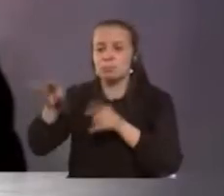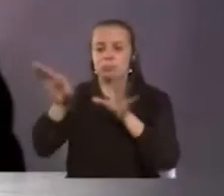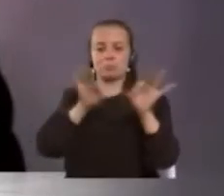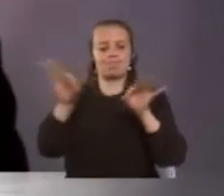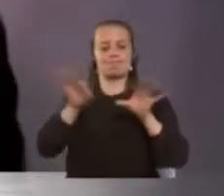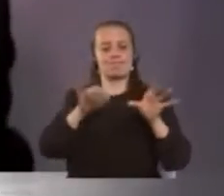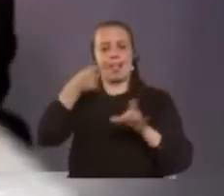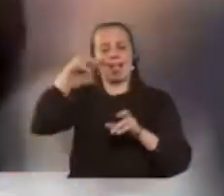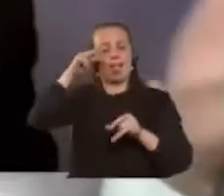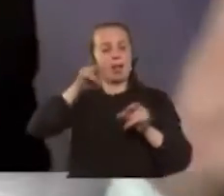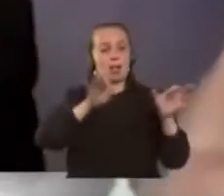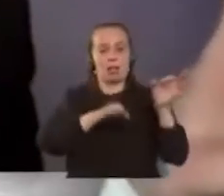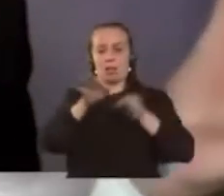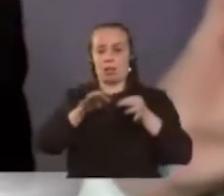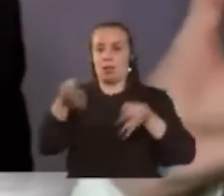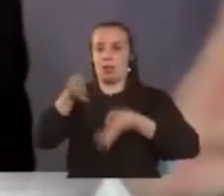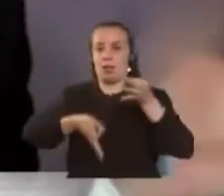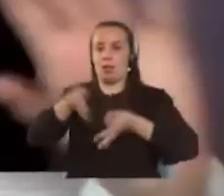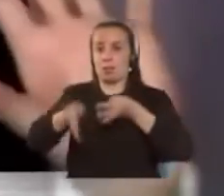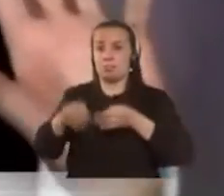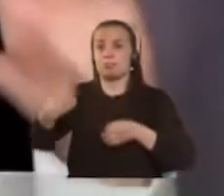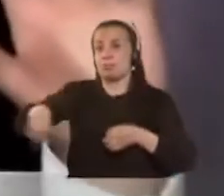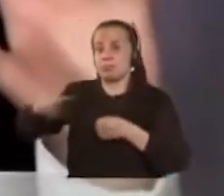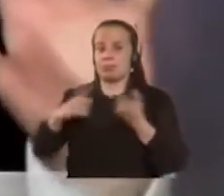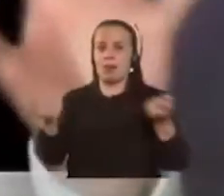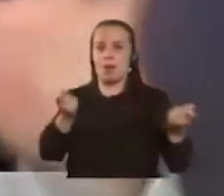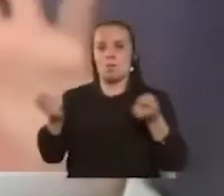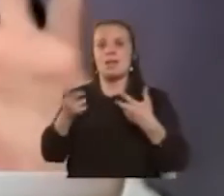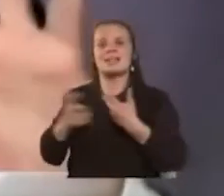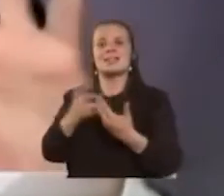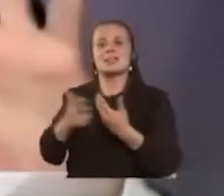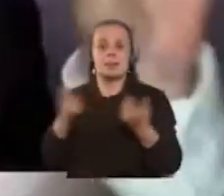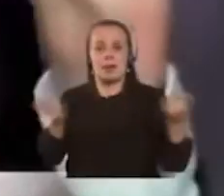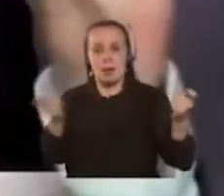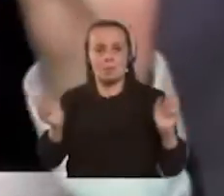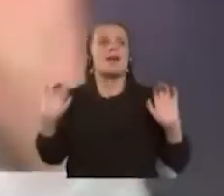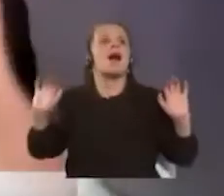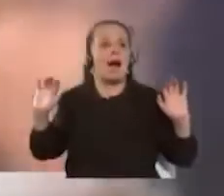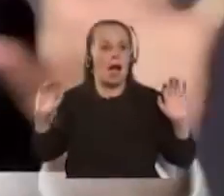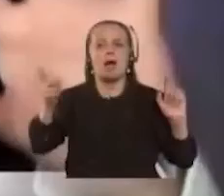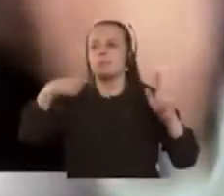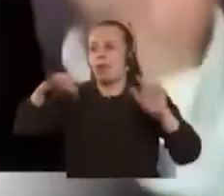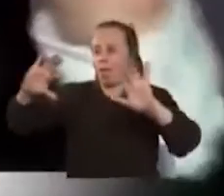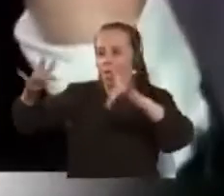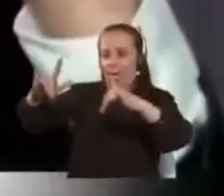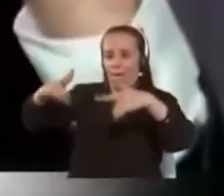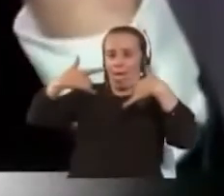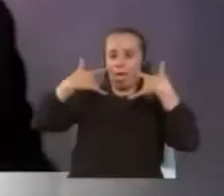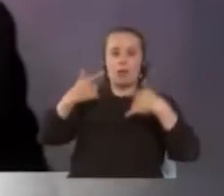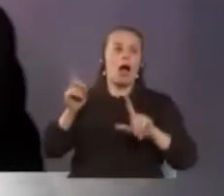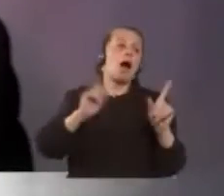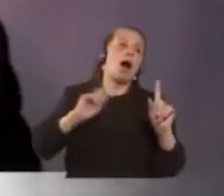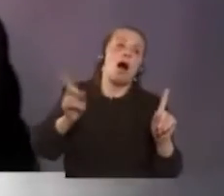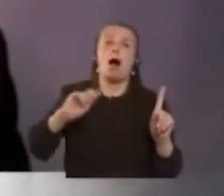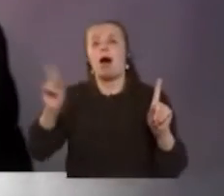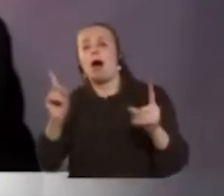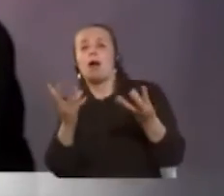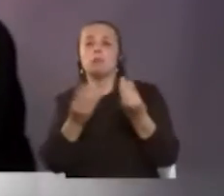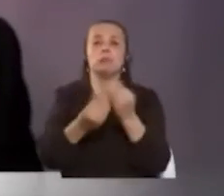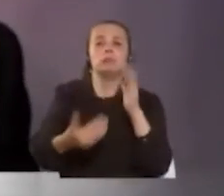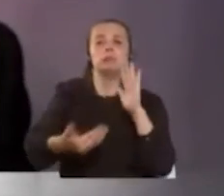para que se hiciera un fraude, porque son los que controlan el sistema. Eso no nos van a meter el cuento de que ese sistema lo controla la